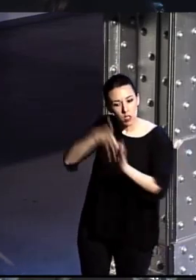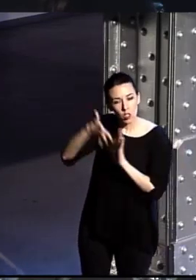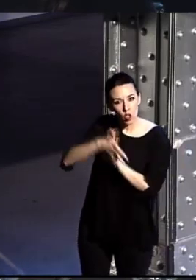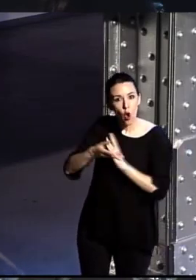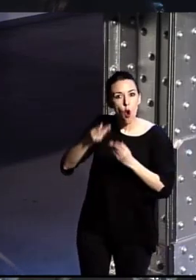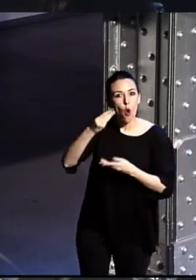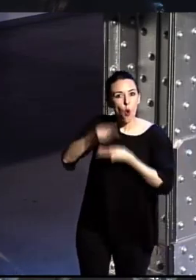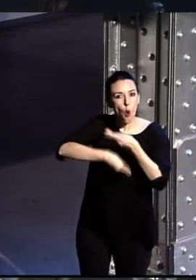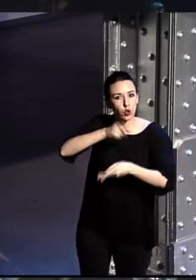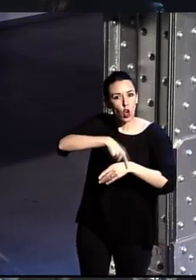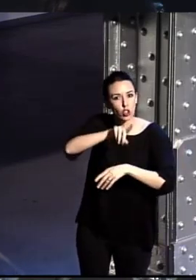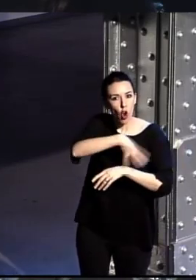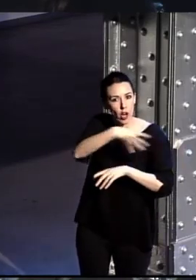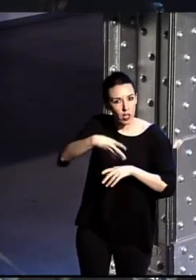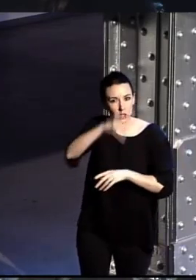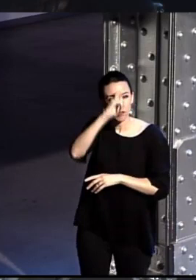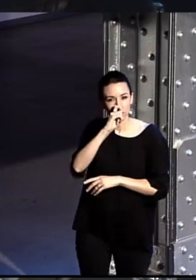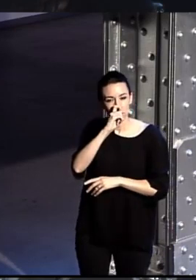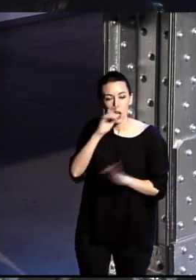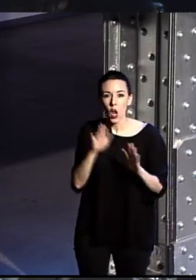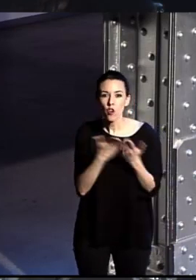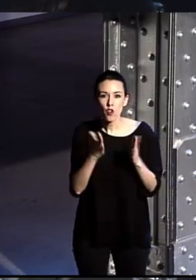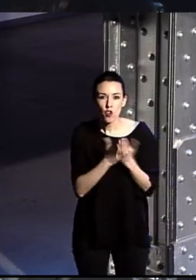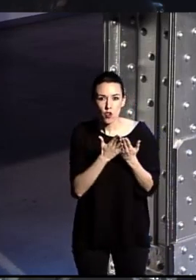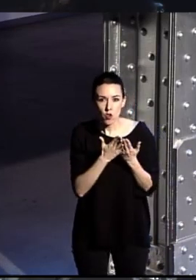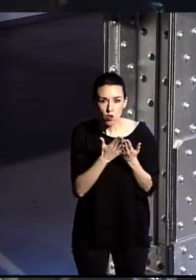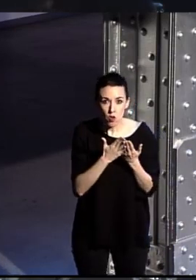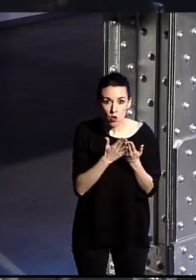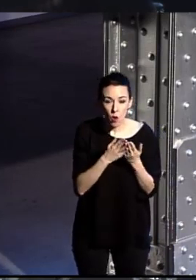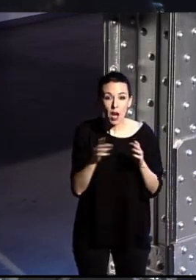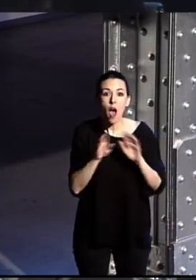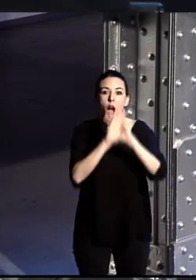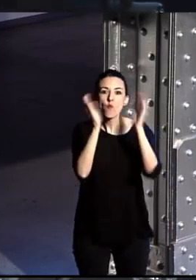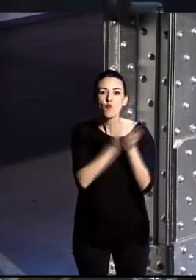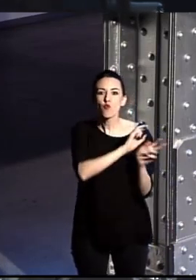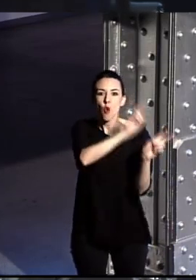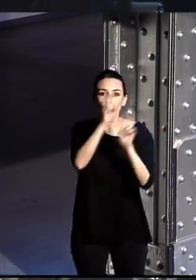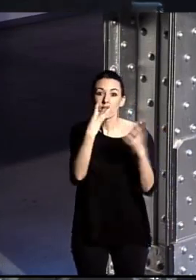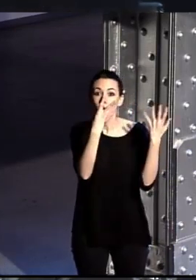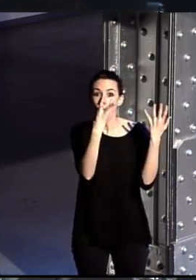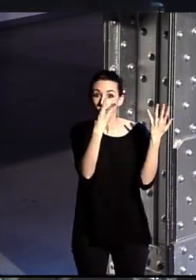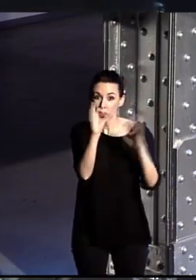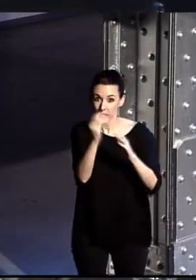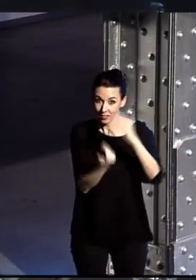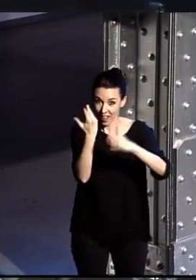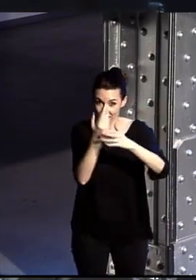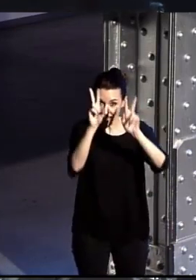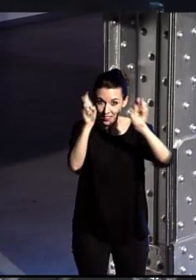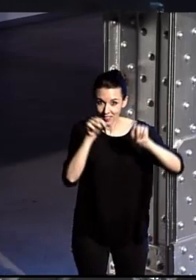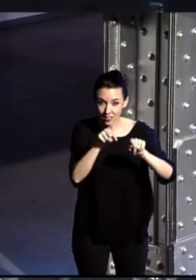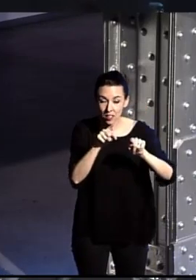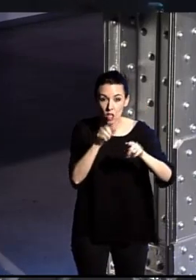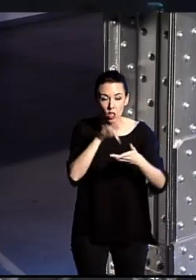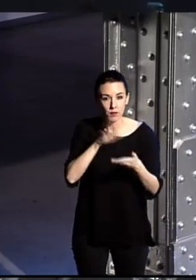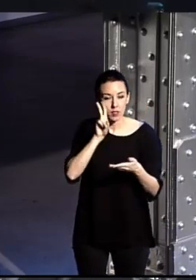usos horarios, recordé la novela de La Vuelta al Mundo en 80 días y me di cuenta de que, por ejemplo,